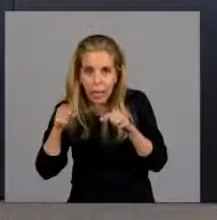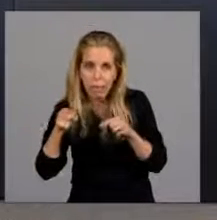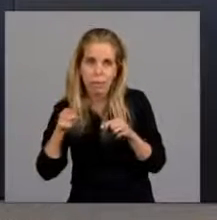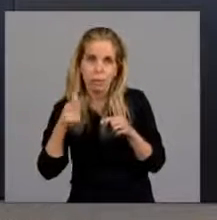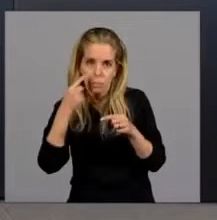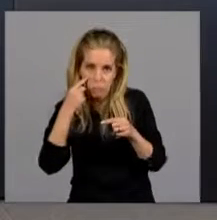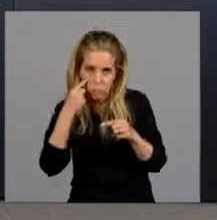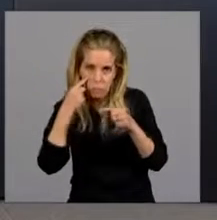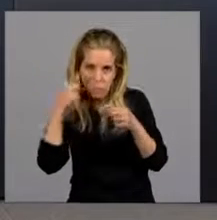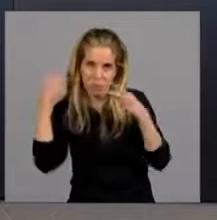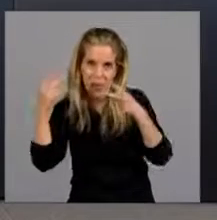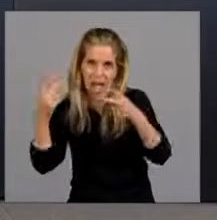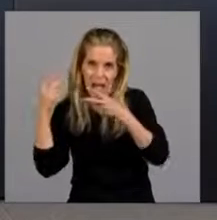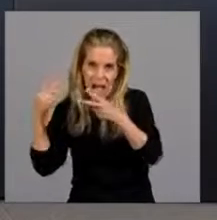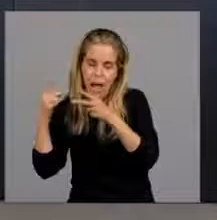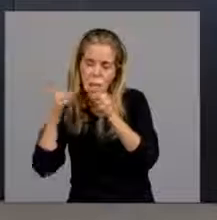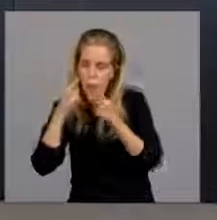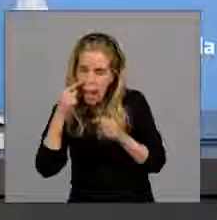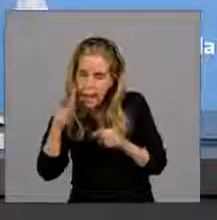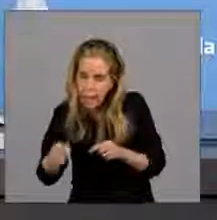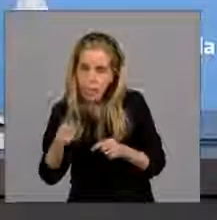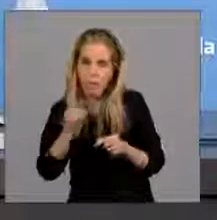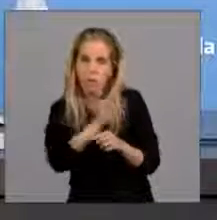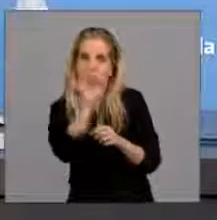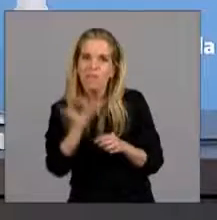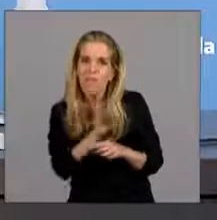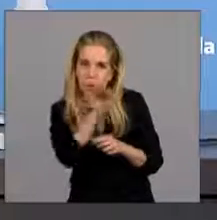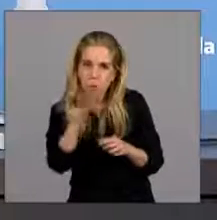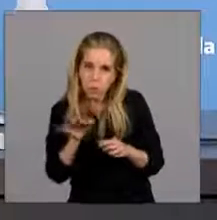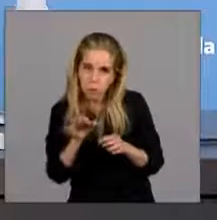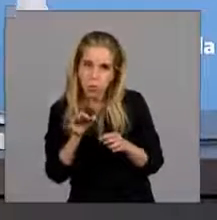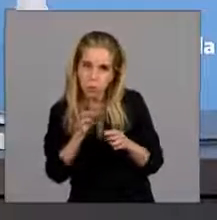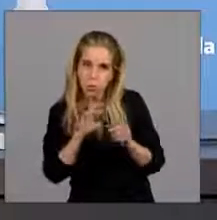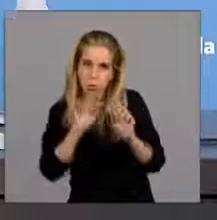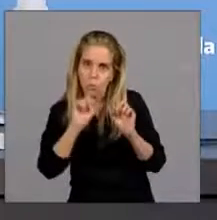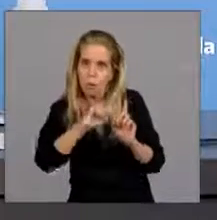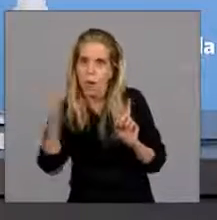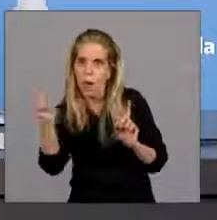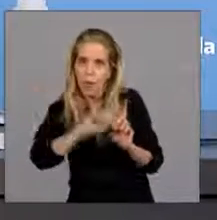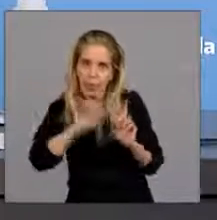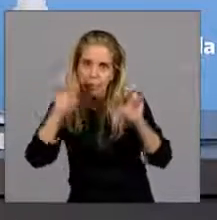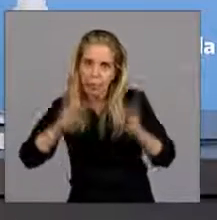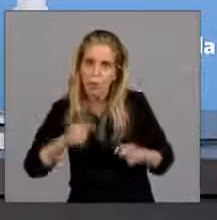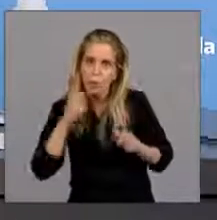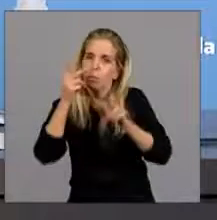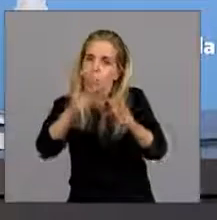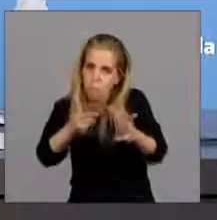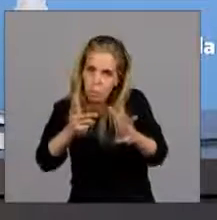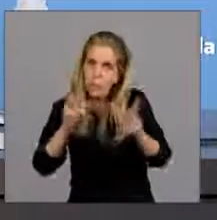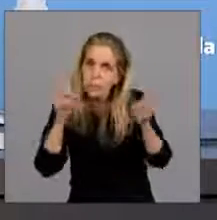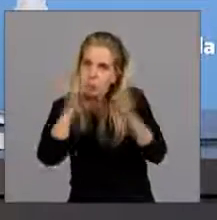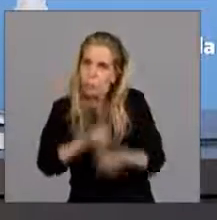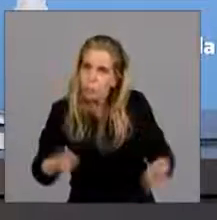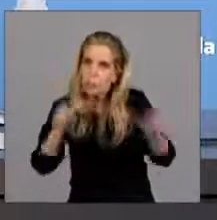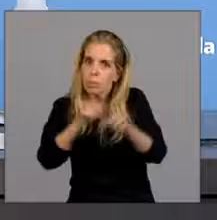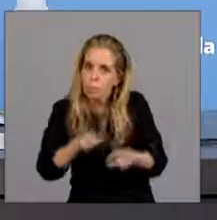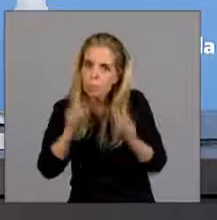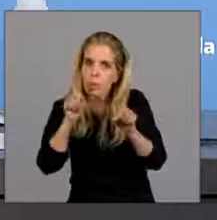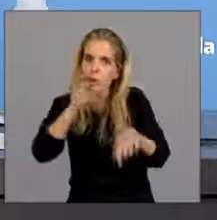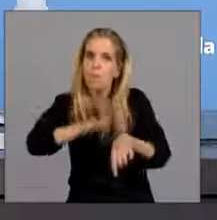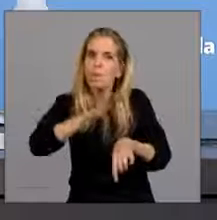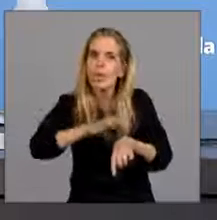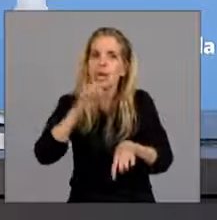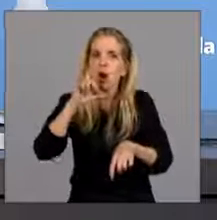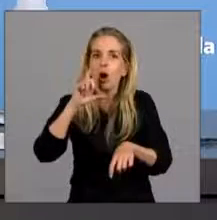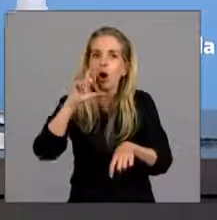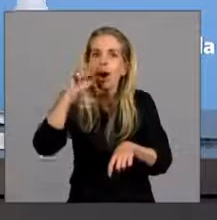donde el virus se mueve. Siempre acuérdense de eso que repito hasta el cansancio, que dice Pedro Kahn, el